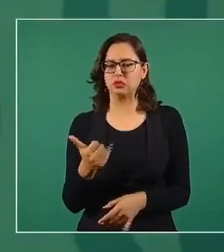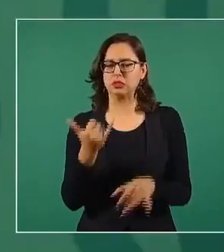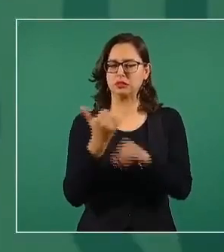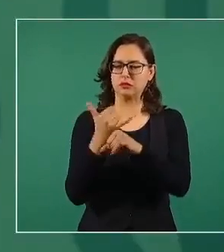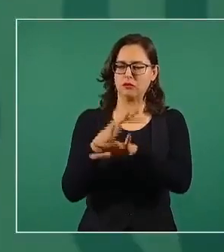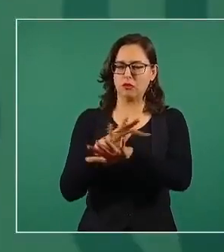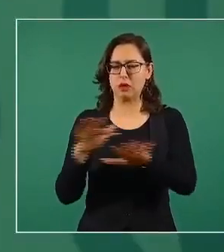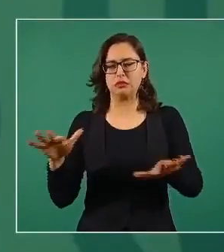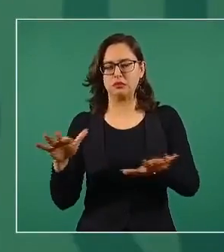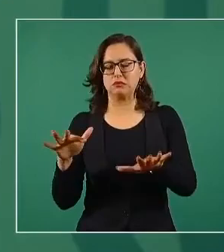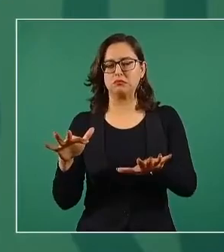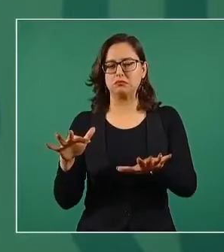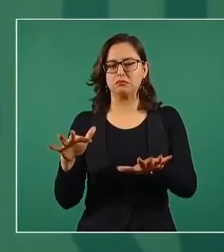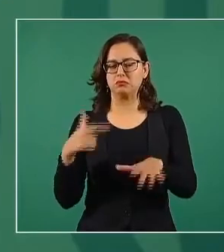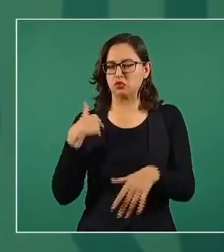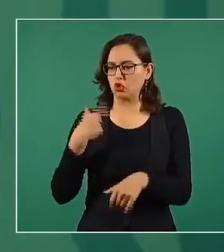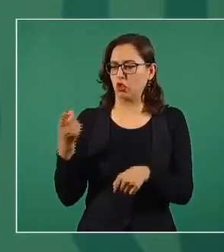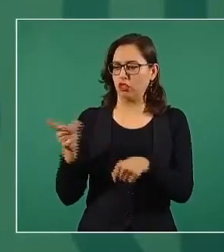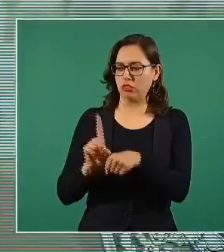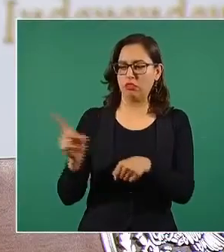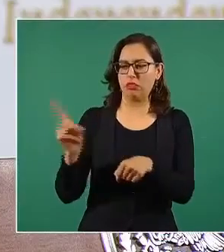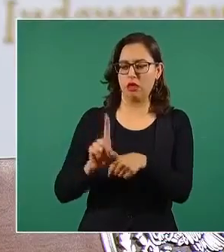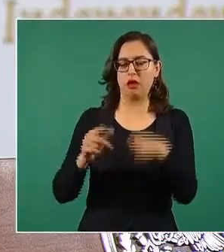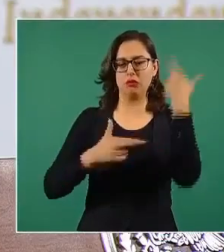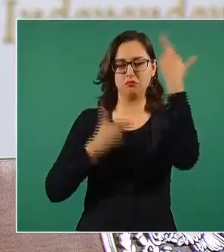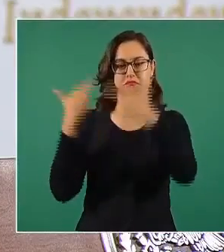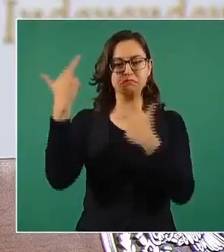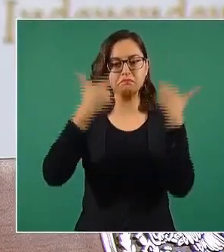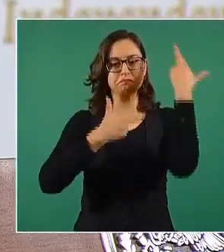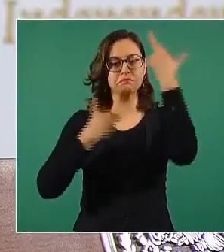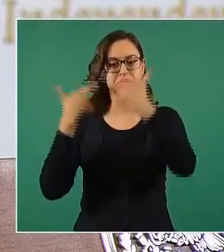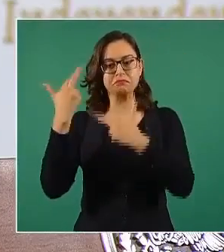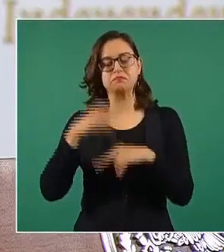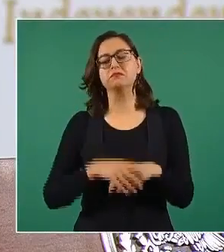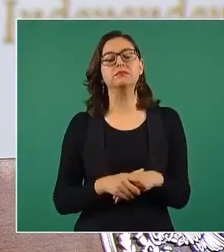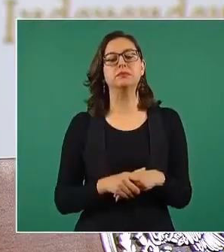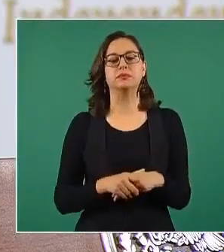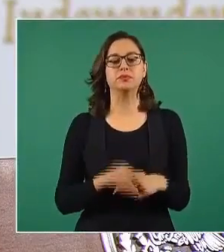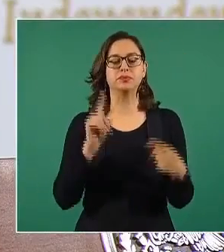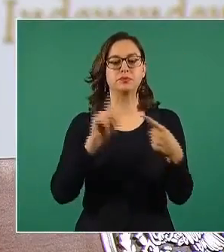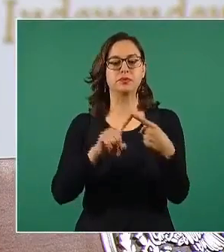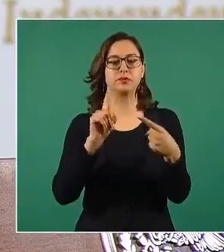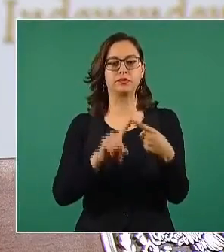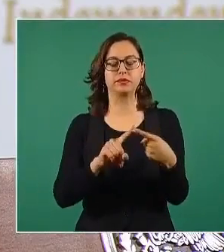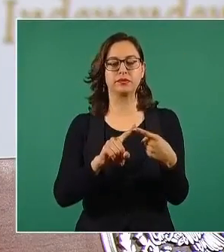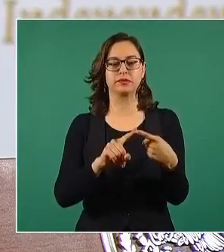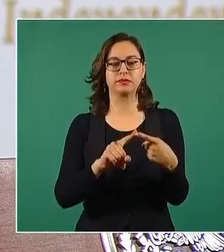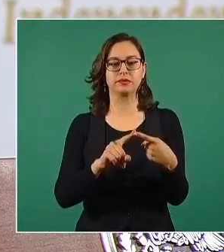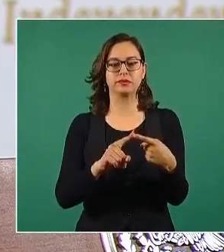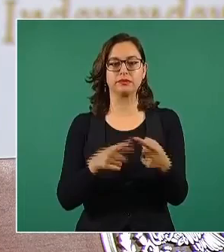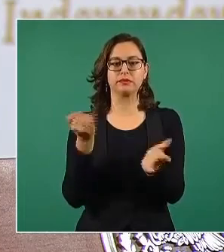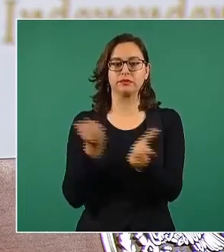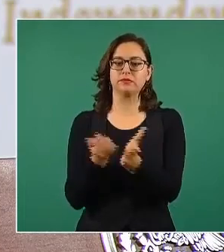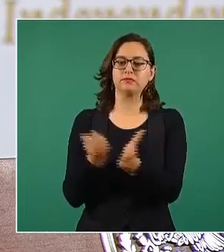datos que reviso diario. Uno de ellos tiene que ver con los